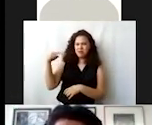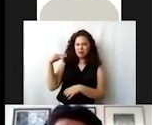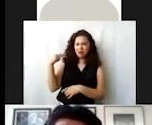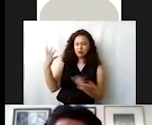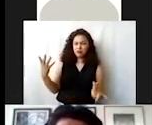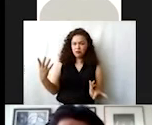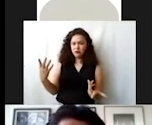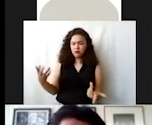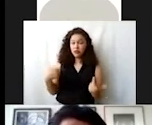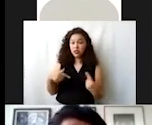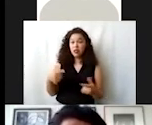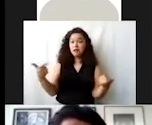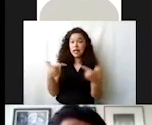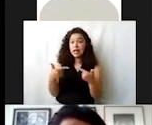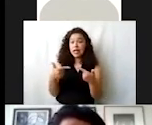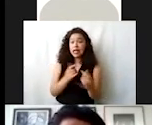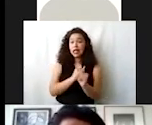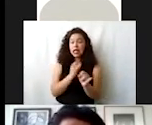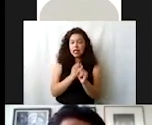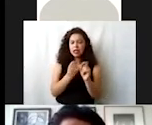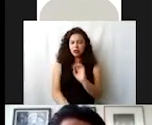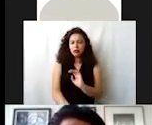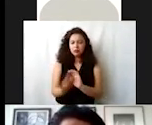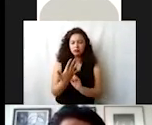me arrojó el Google.